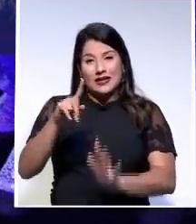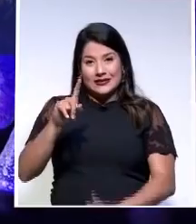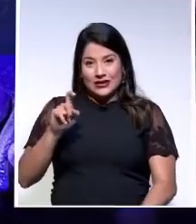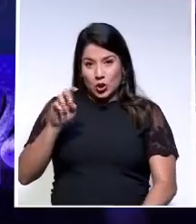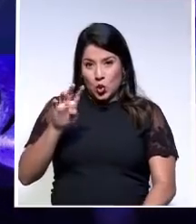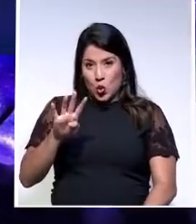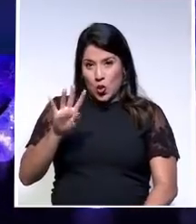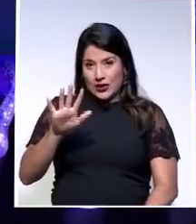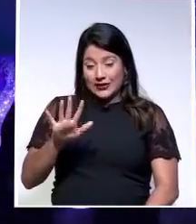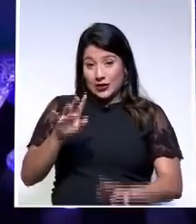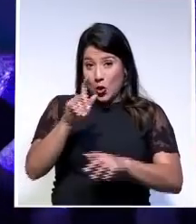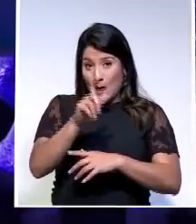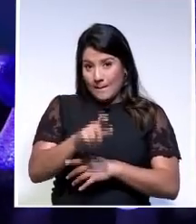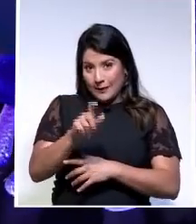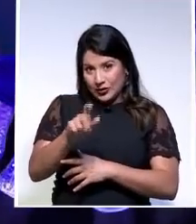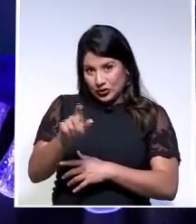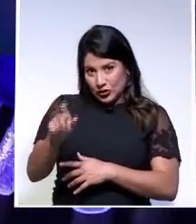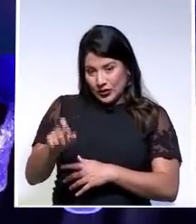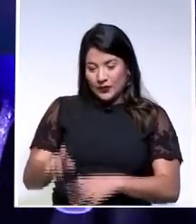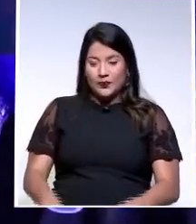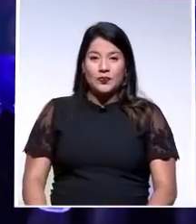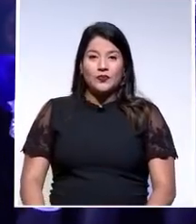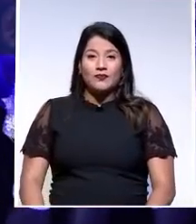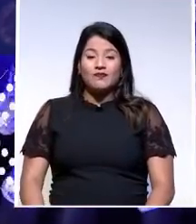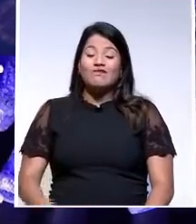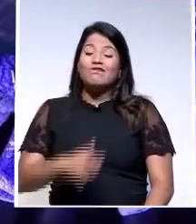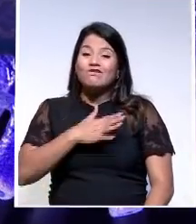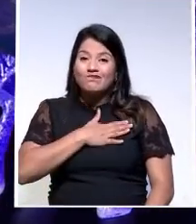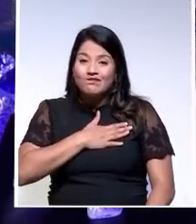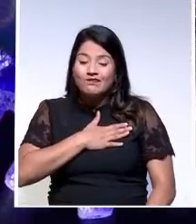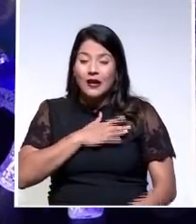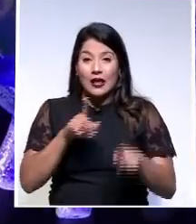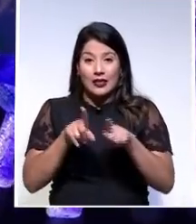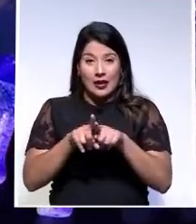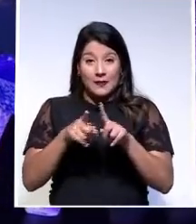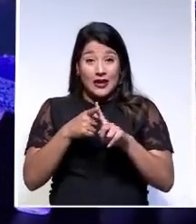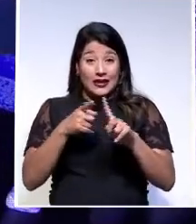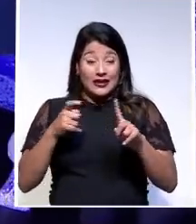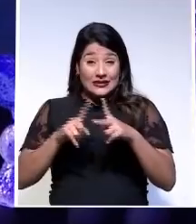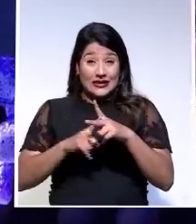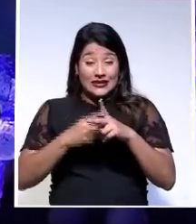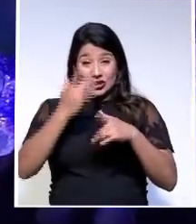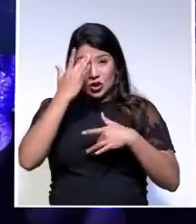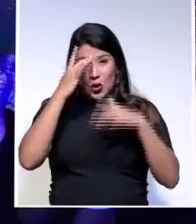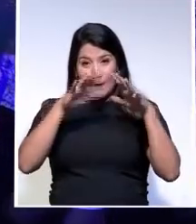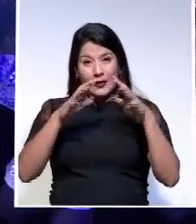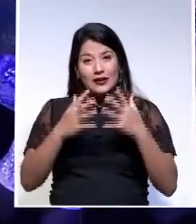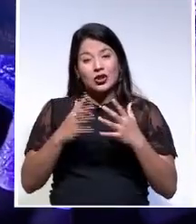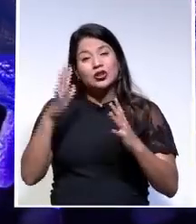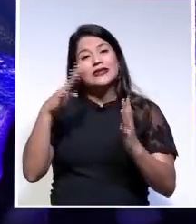461.145 personas. Hay que lamentar también, desde que inició la pandemia,